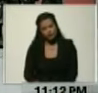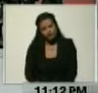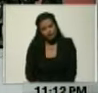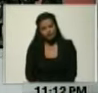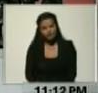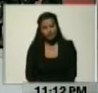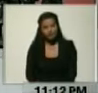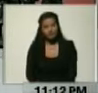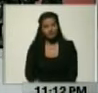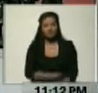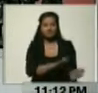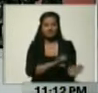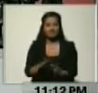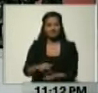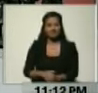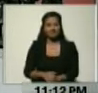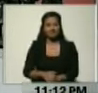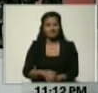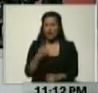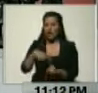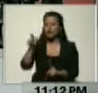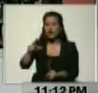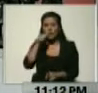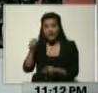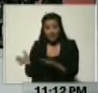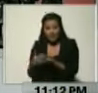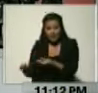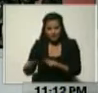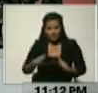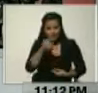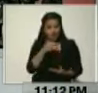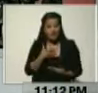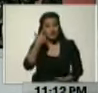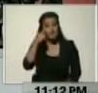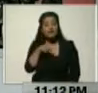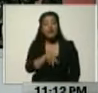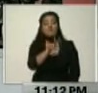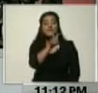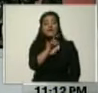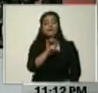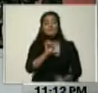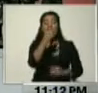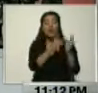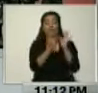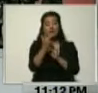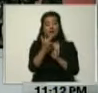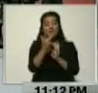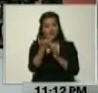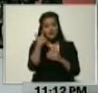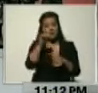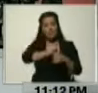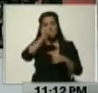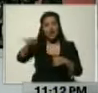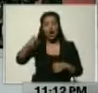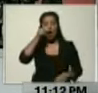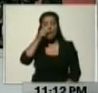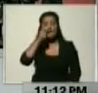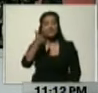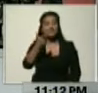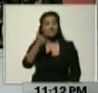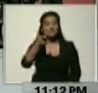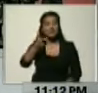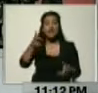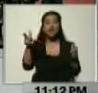El patriota Mundo nos informa. A partir del viernes 1 de abril viajarán al Imperio Marco Antonio Ponce del Observatorio Venezolano